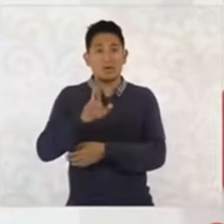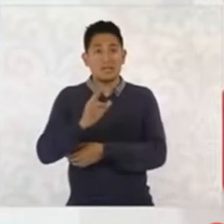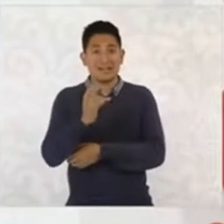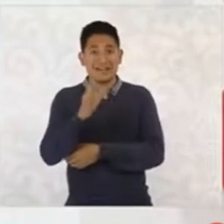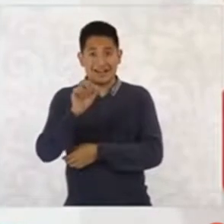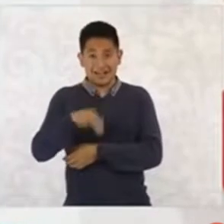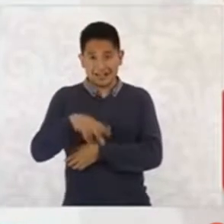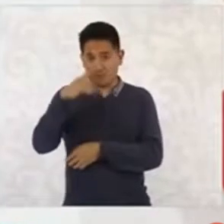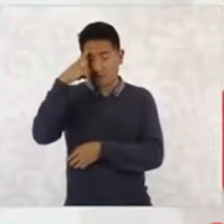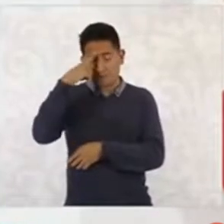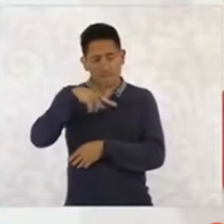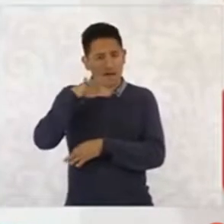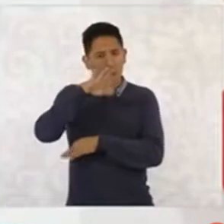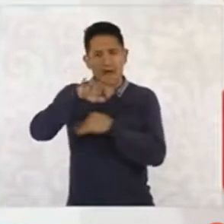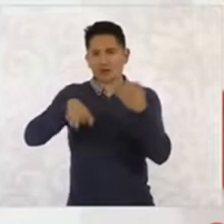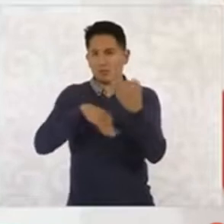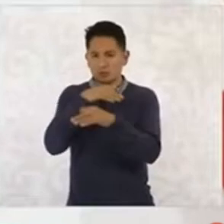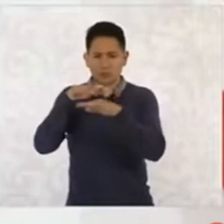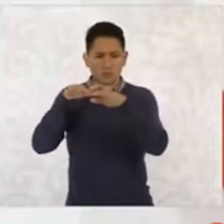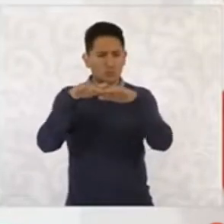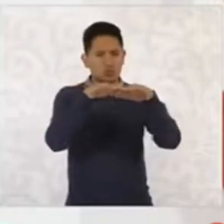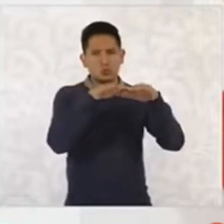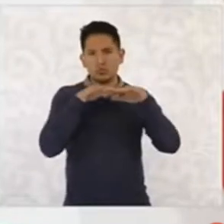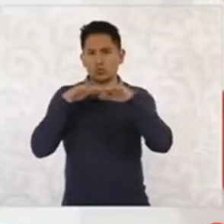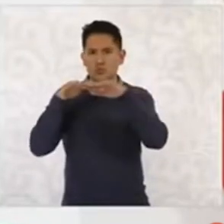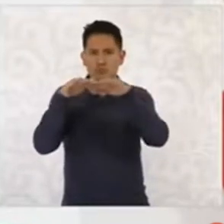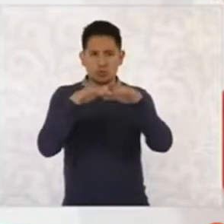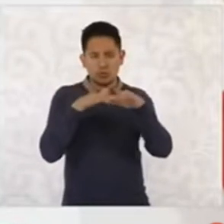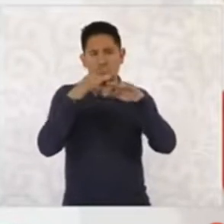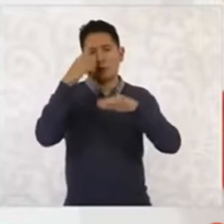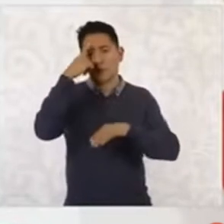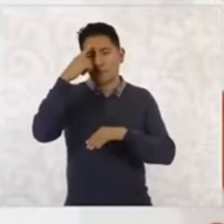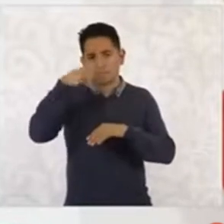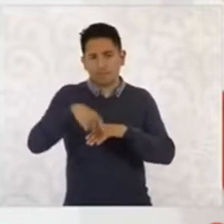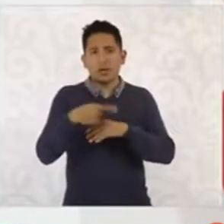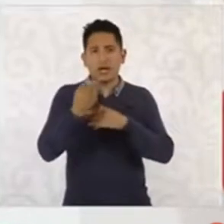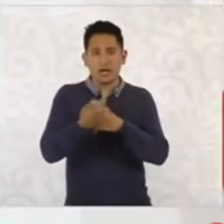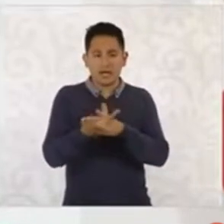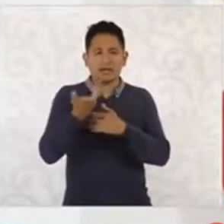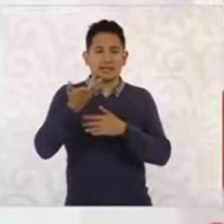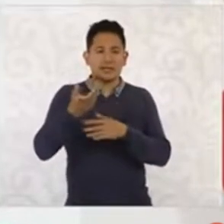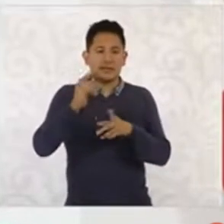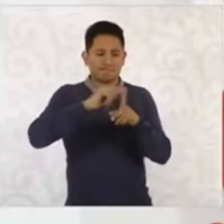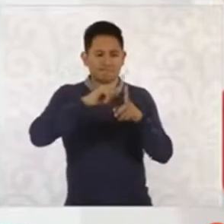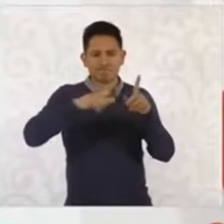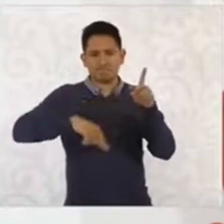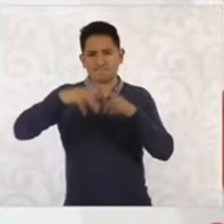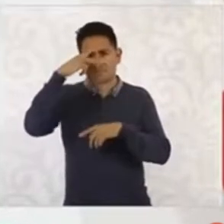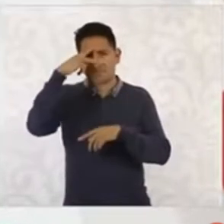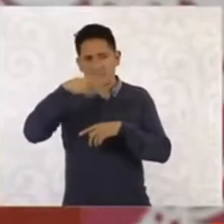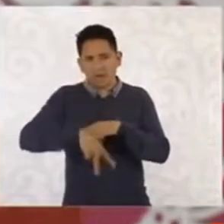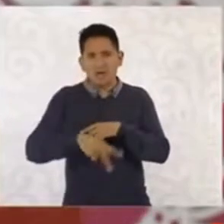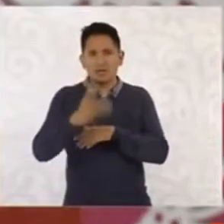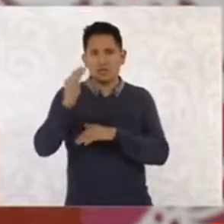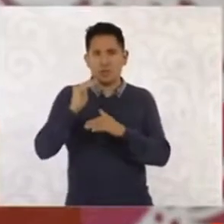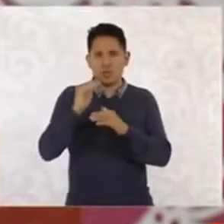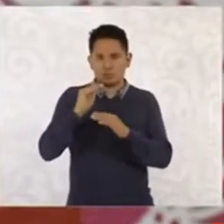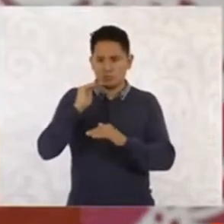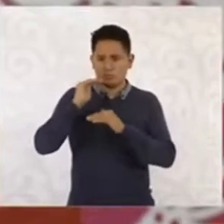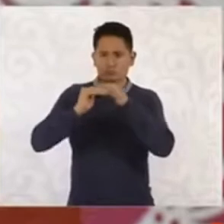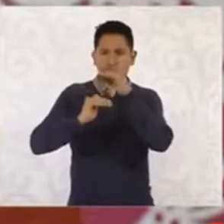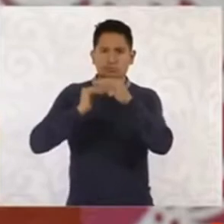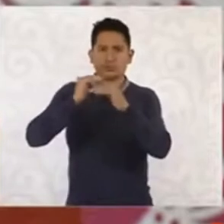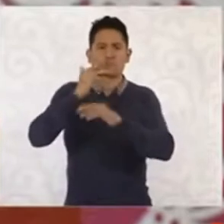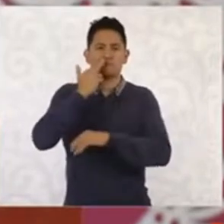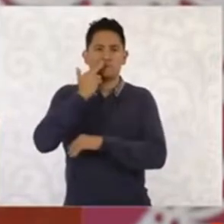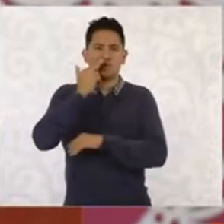debemos conducirnos en equidad y justicia tributaria para lograr el crecimiento y prosperidad del país. Siguiente, por favor.